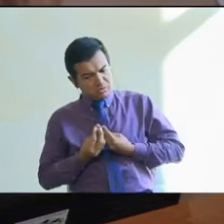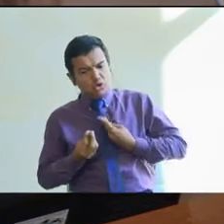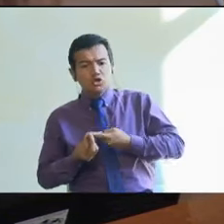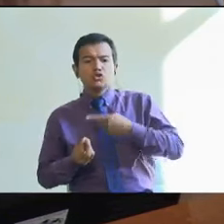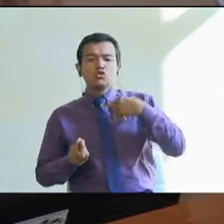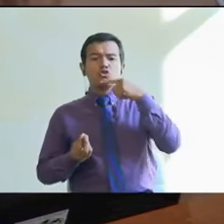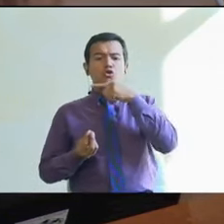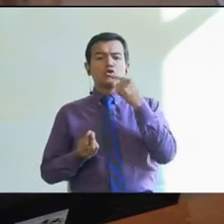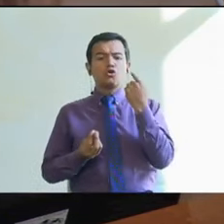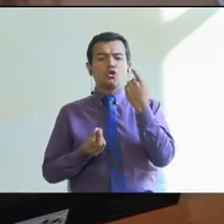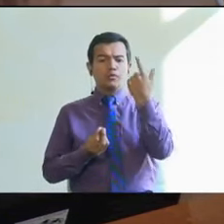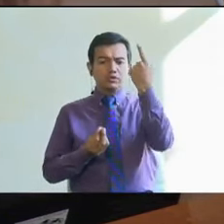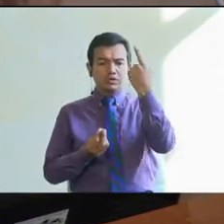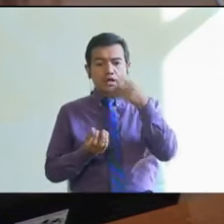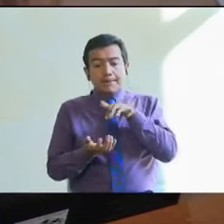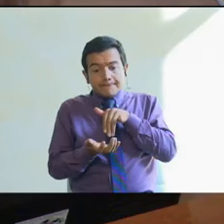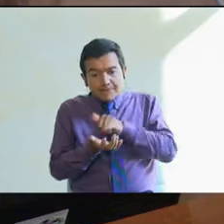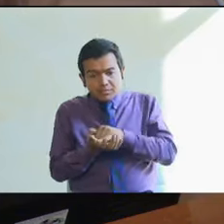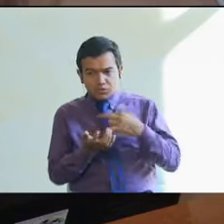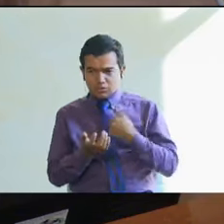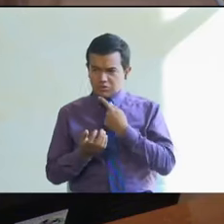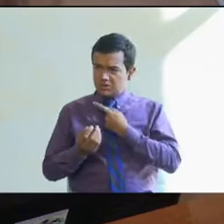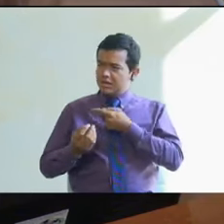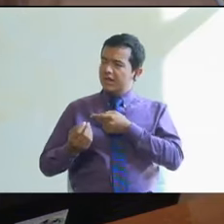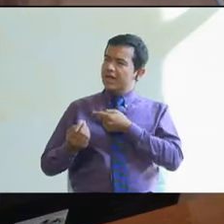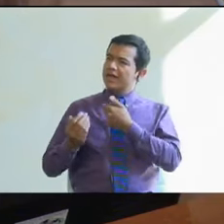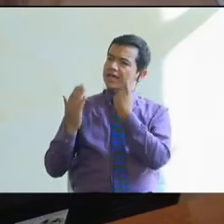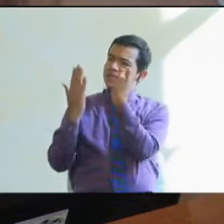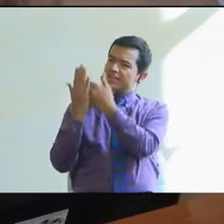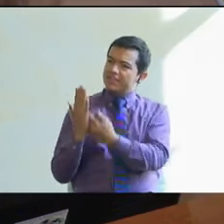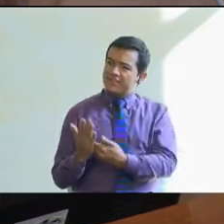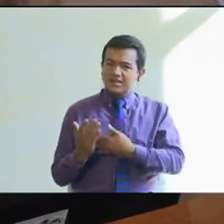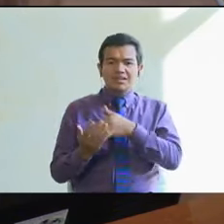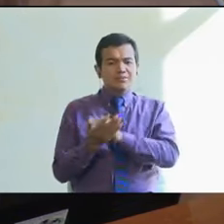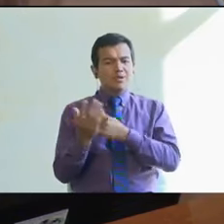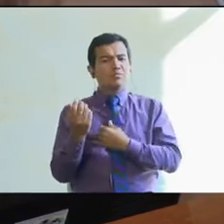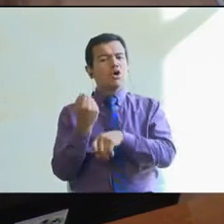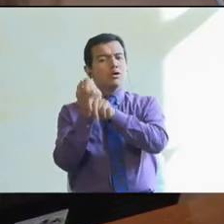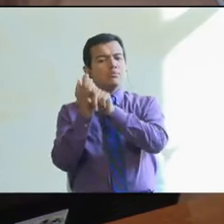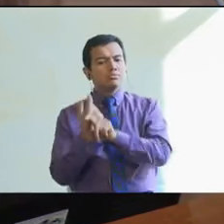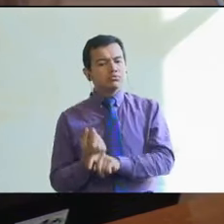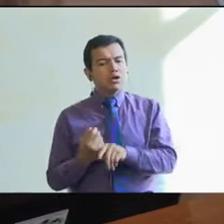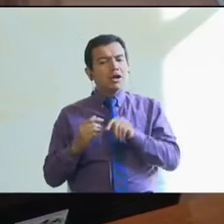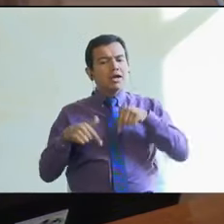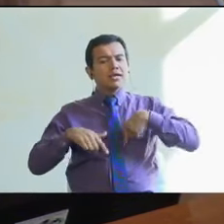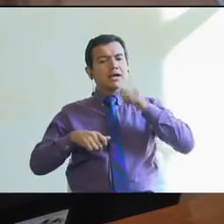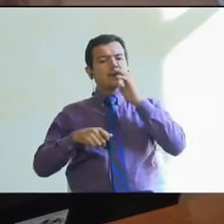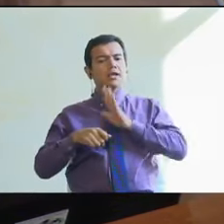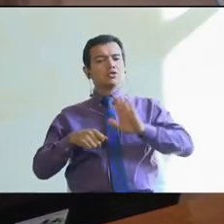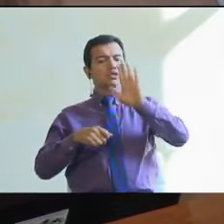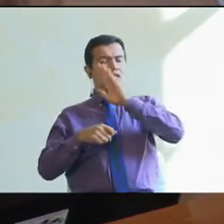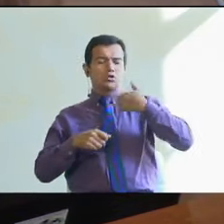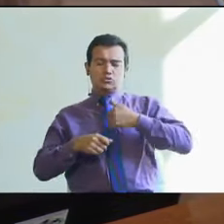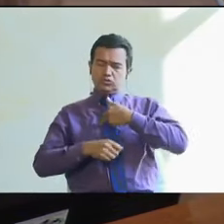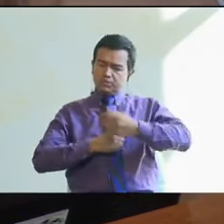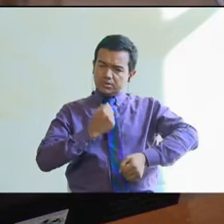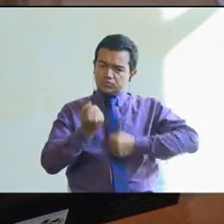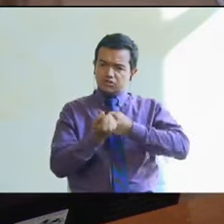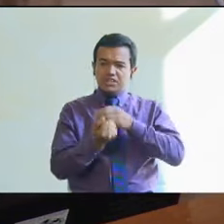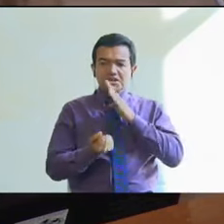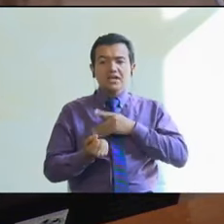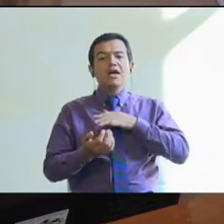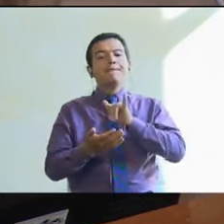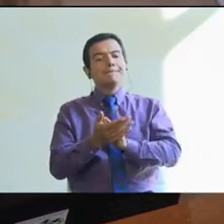debates nacionales en favor de la policía de los patrulleros de los ascensos acompañaremos este